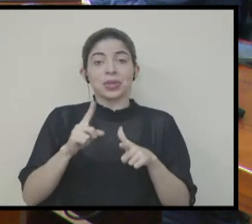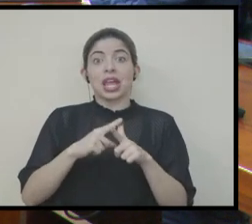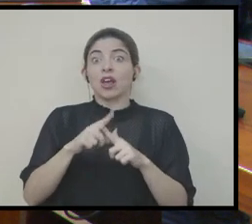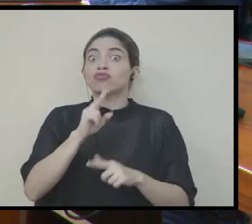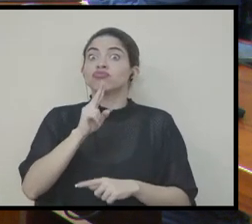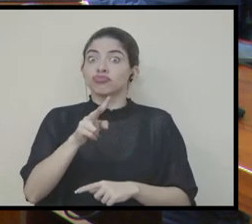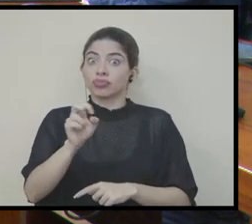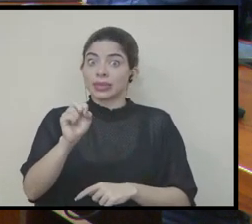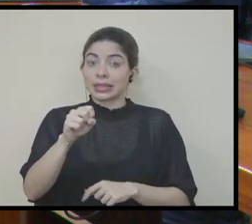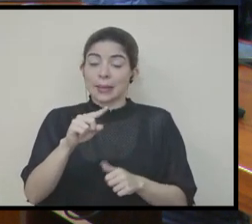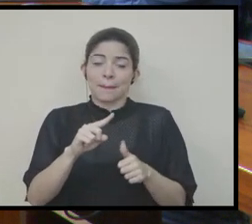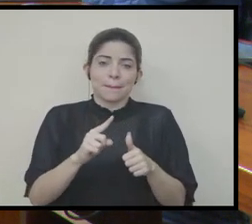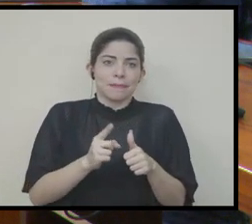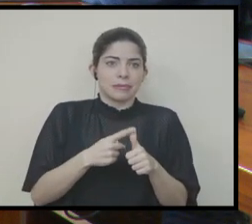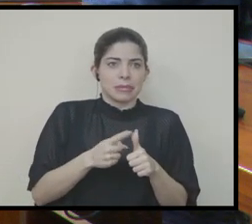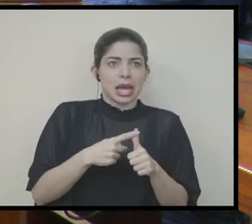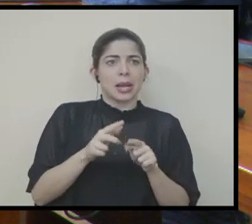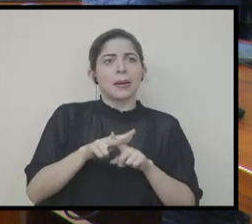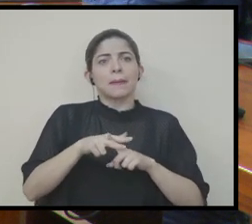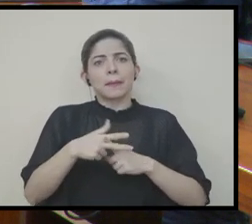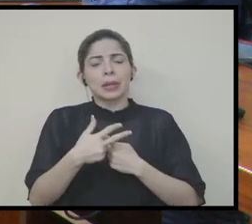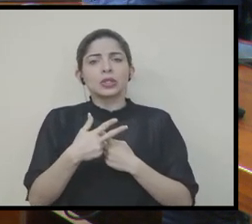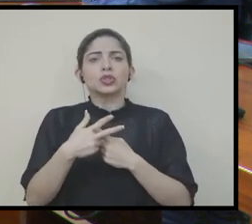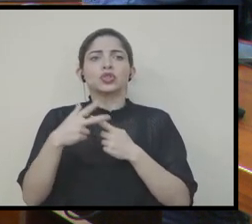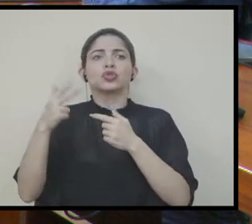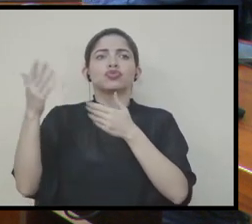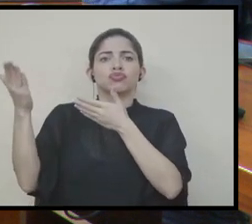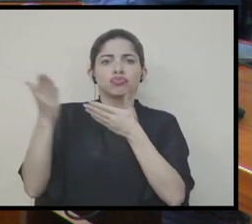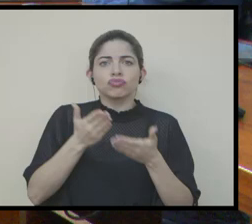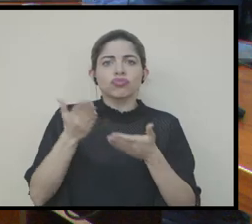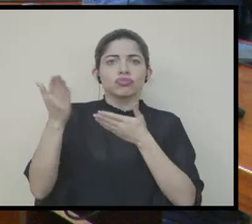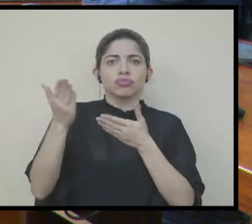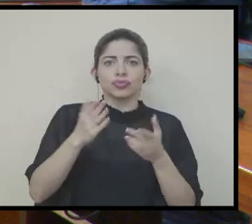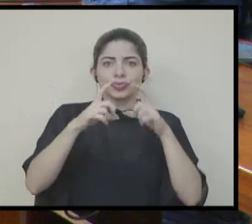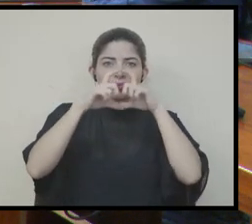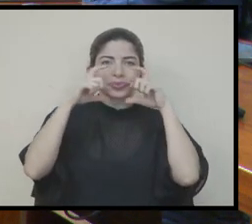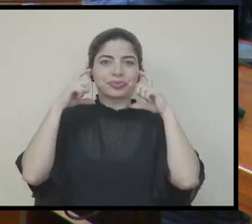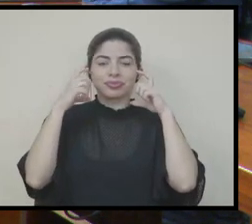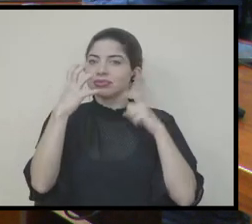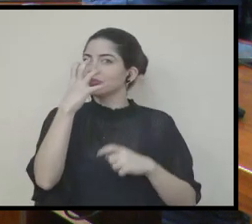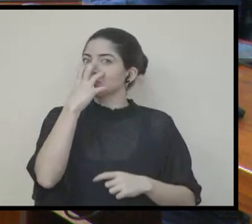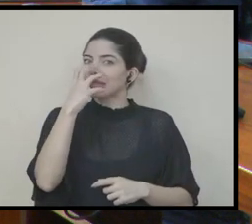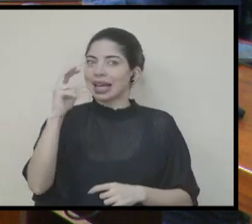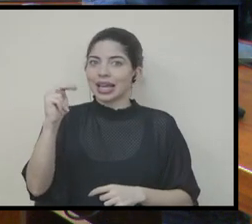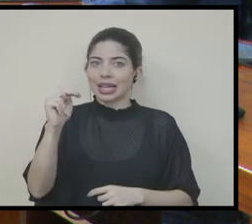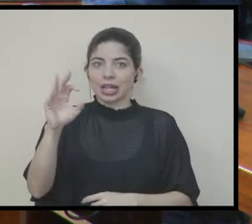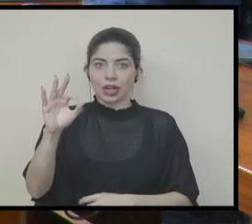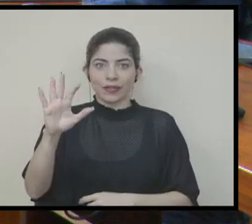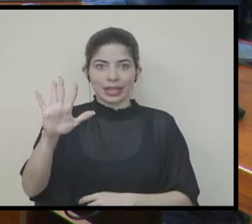Y de verdad, bueno, en primera instancia empezamos a traer la mascarilla, la N95.